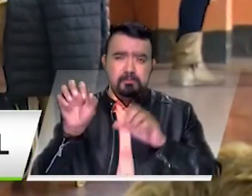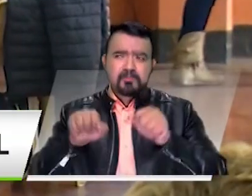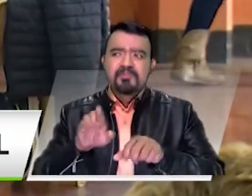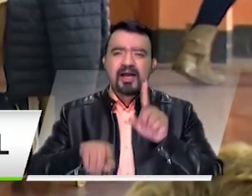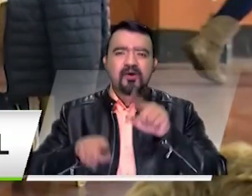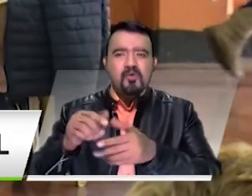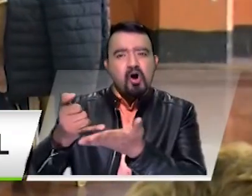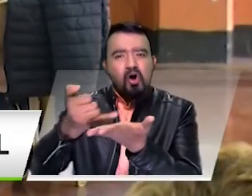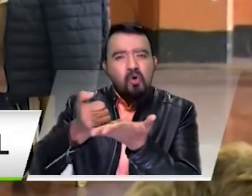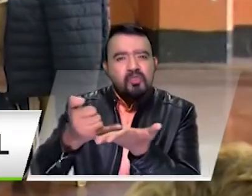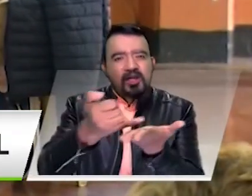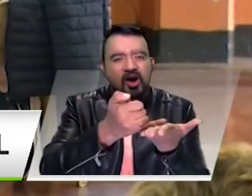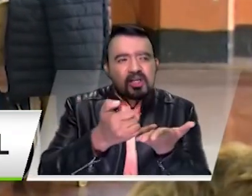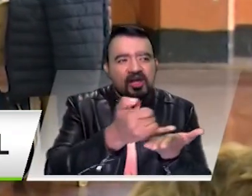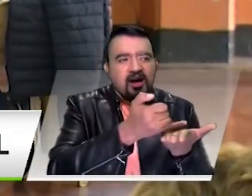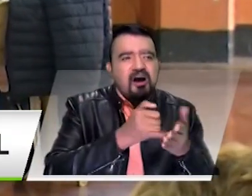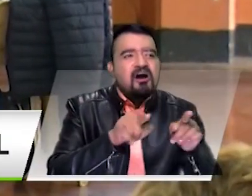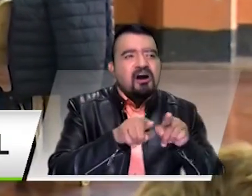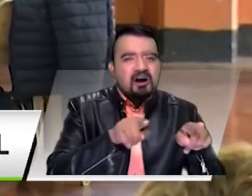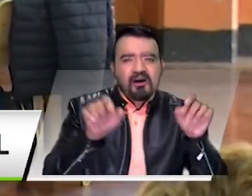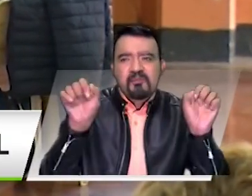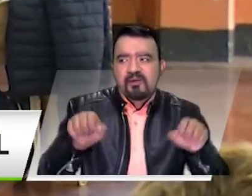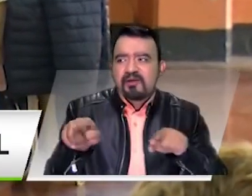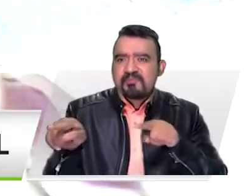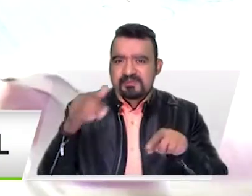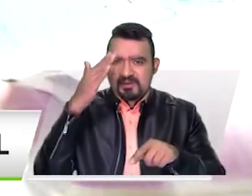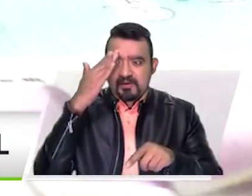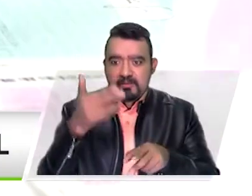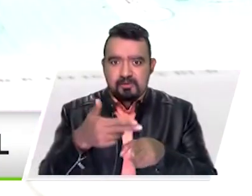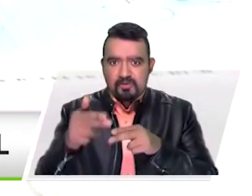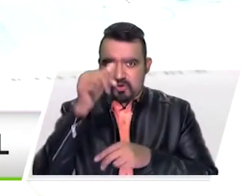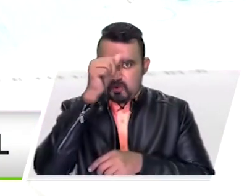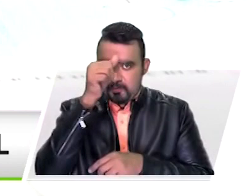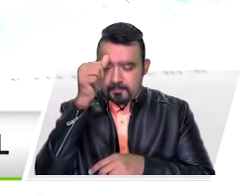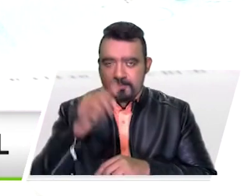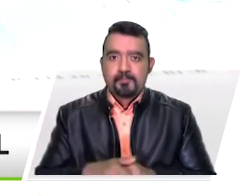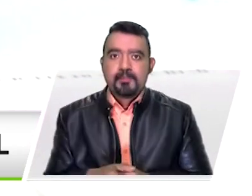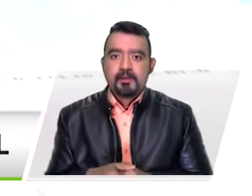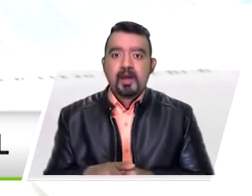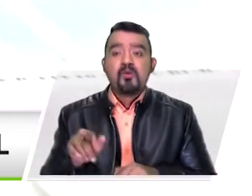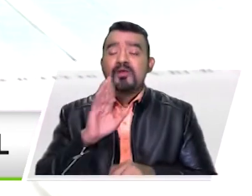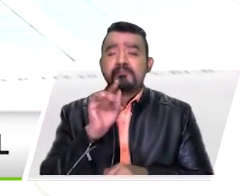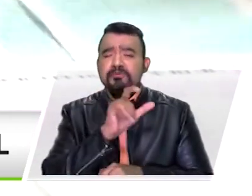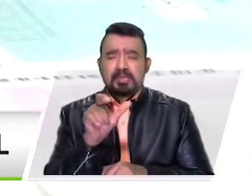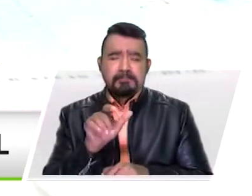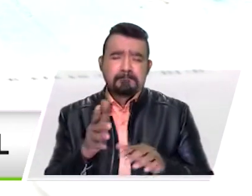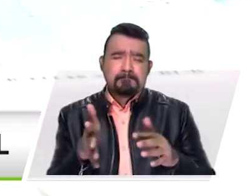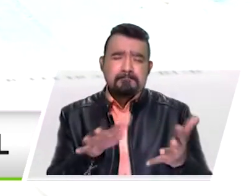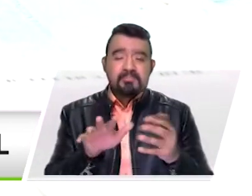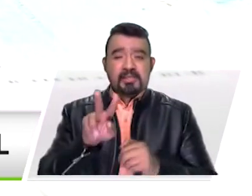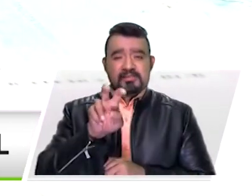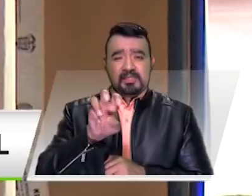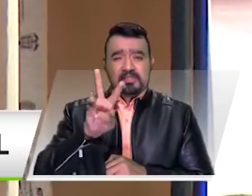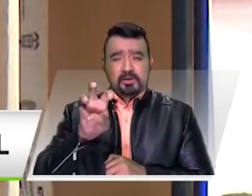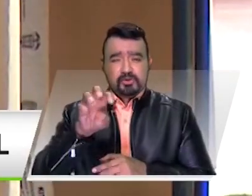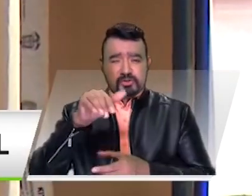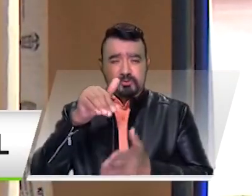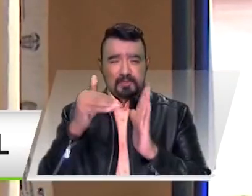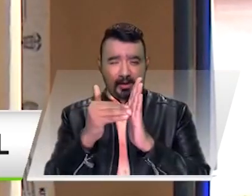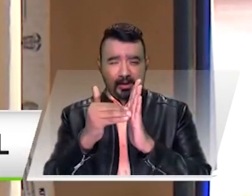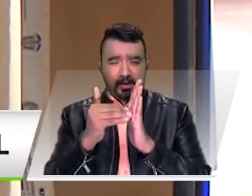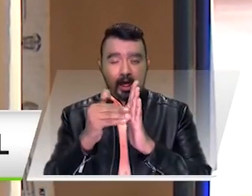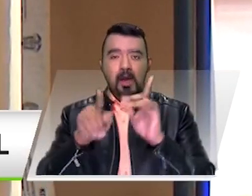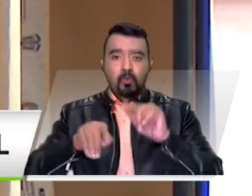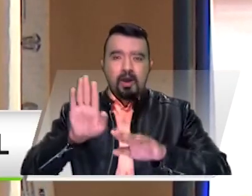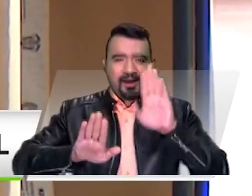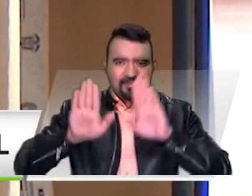5.582 juntas de acciones comunales en el departamento. Unas 78.000 personas en Antioquia serán elegidas